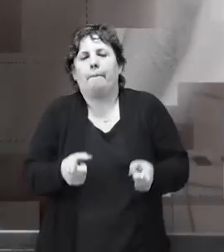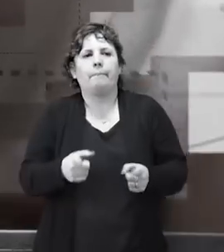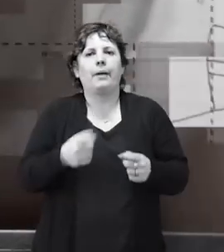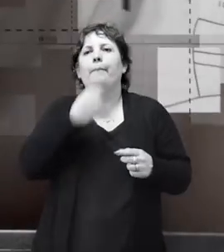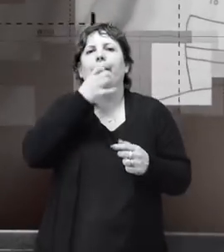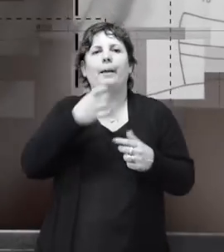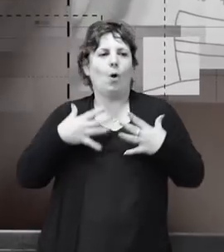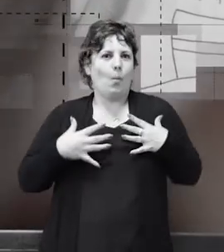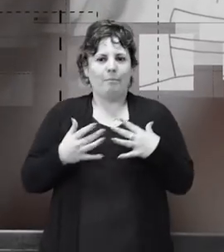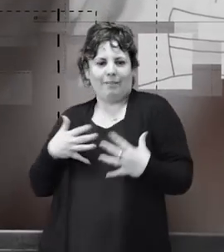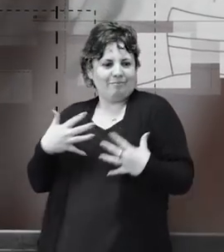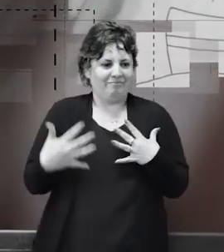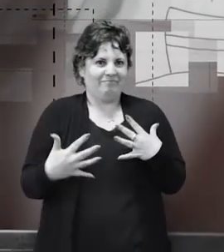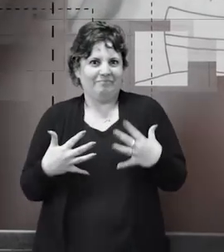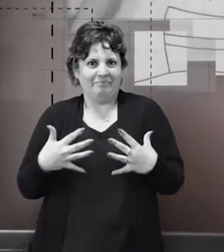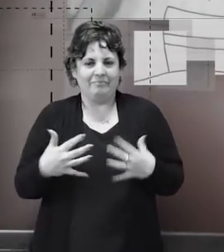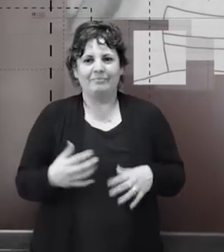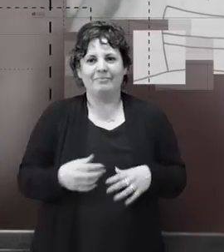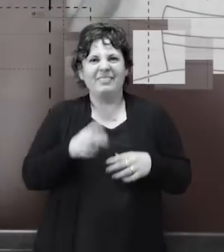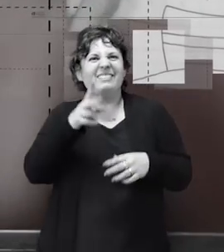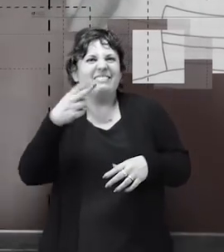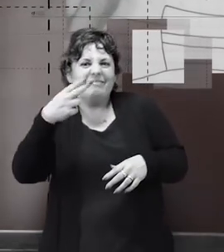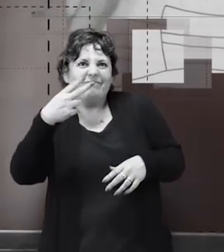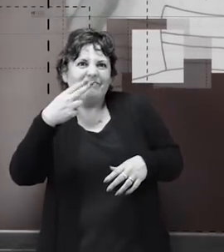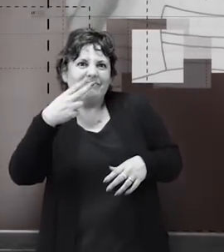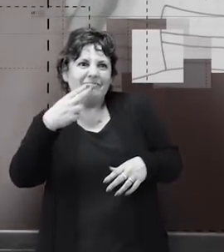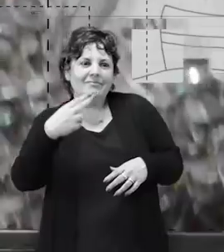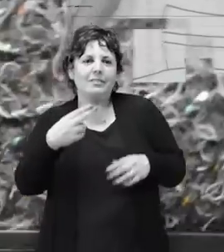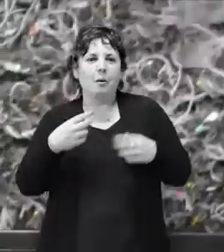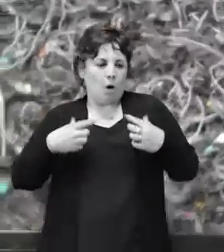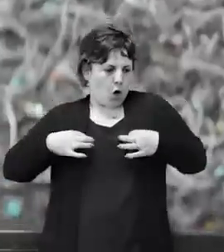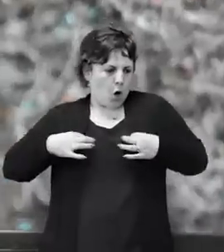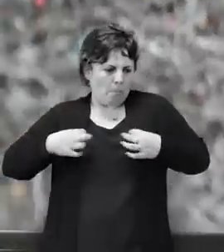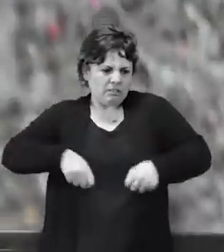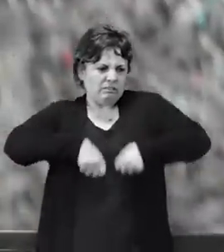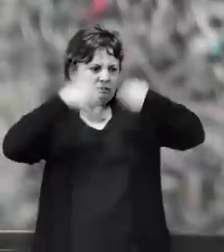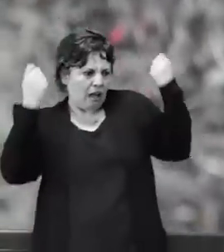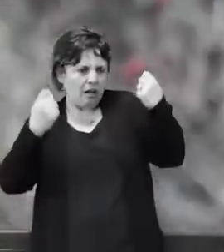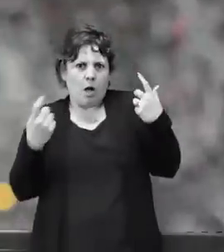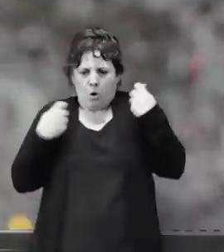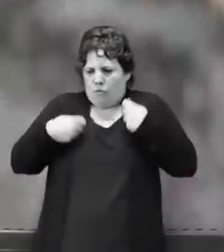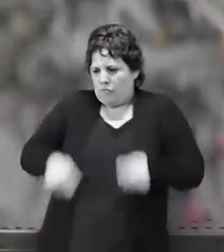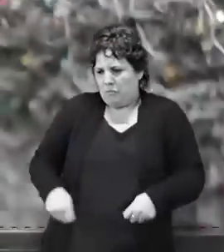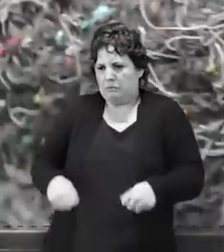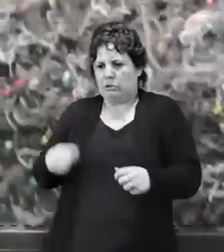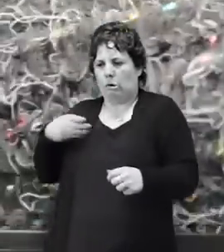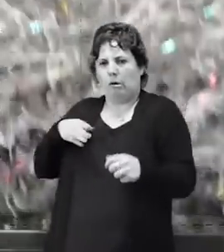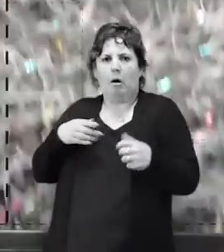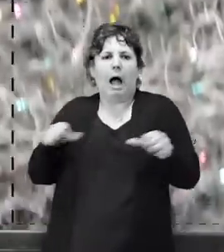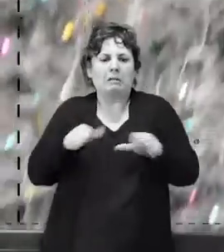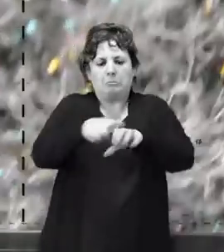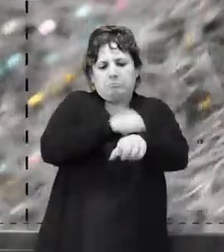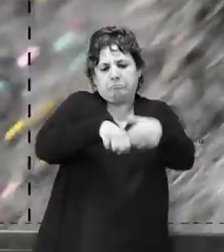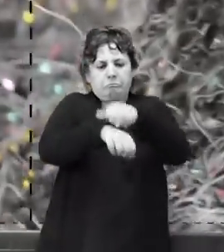cómo maneja el cuerpo el niño, toma de la tijera, manejo de prendas, ¿sí? A ese nivel de vestirse,